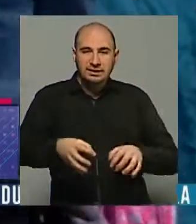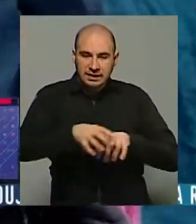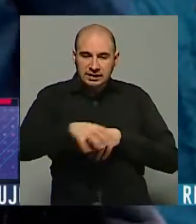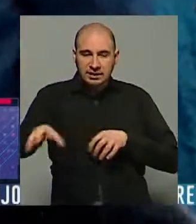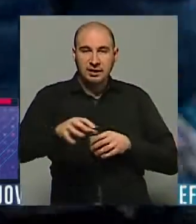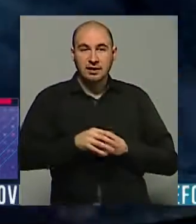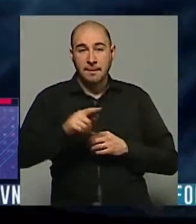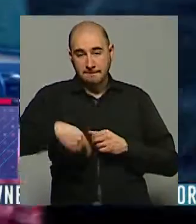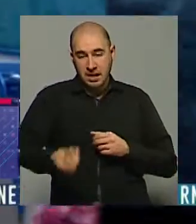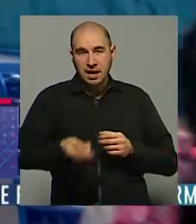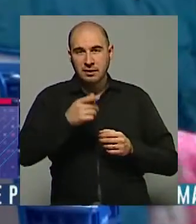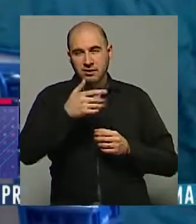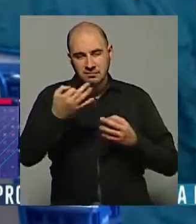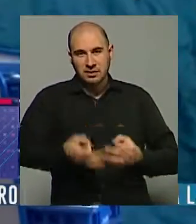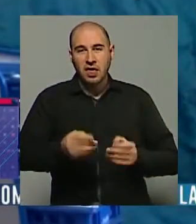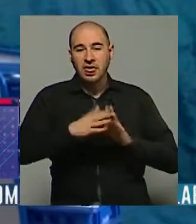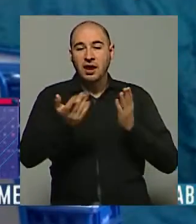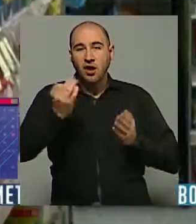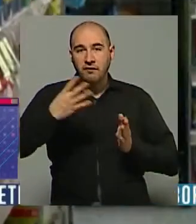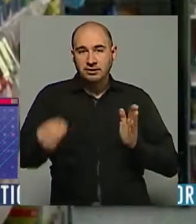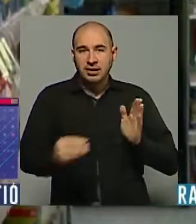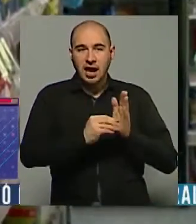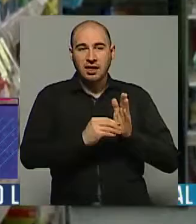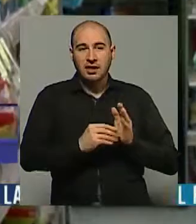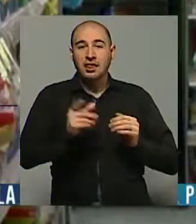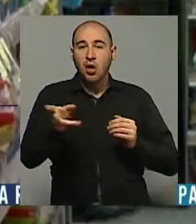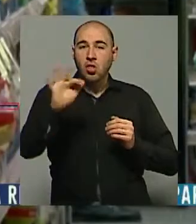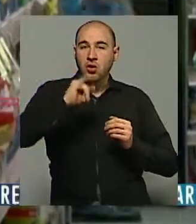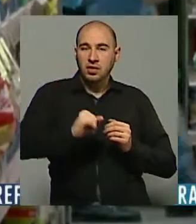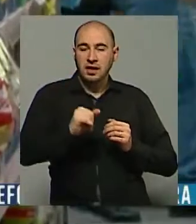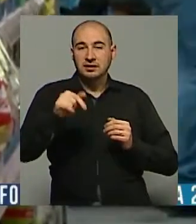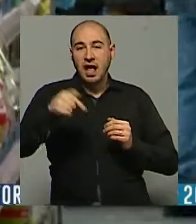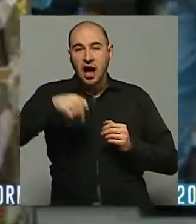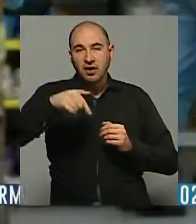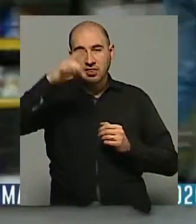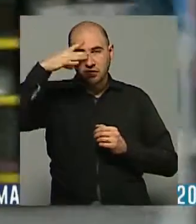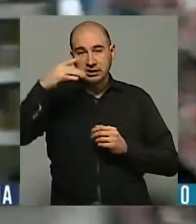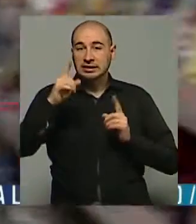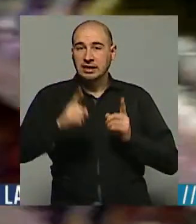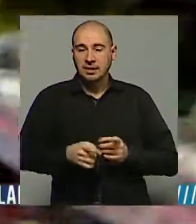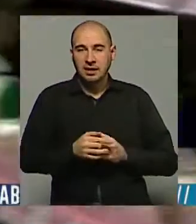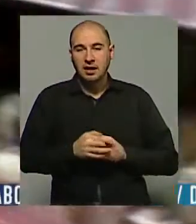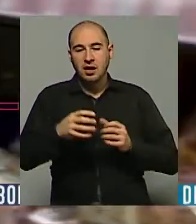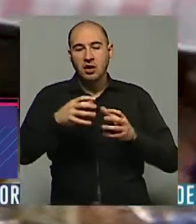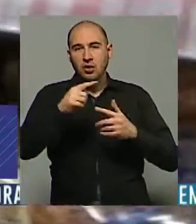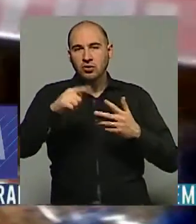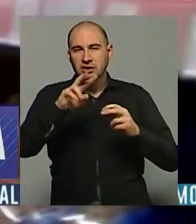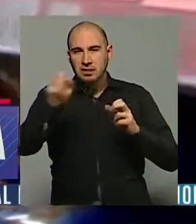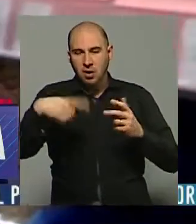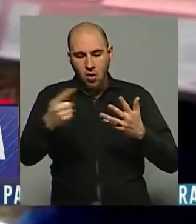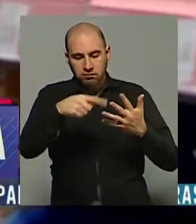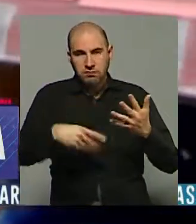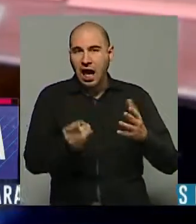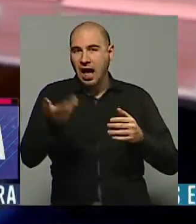extender a partir de mañana, seguramente en el boletín oficial, para todos los días de la semana el Ahora 12 y también para otra serie de rubros que no